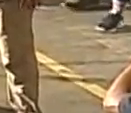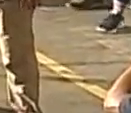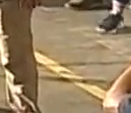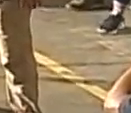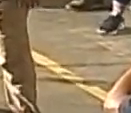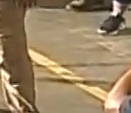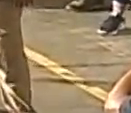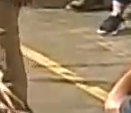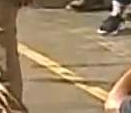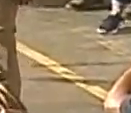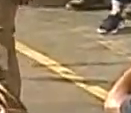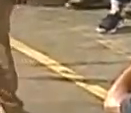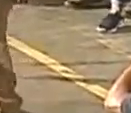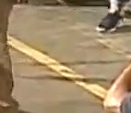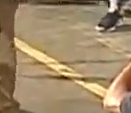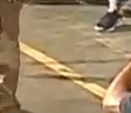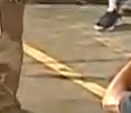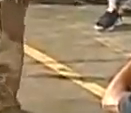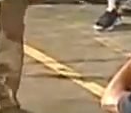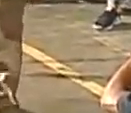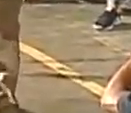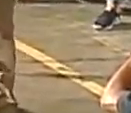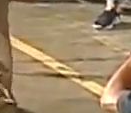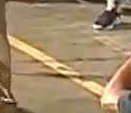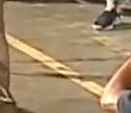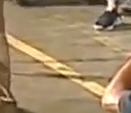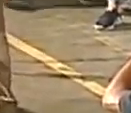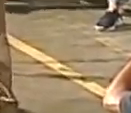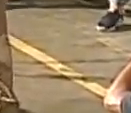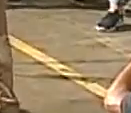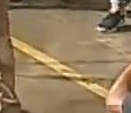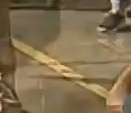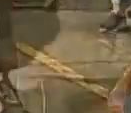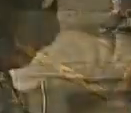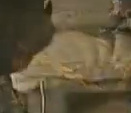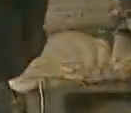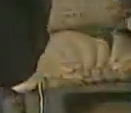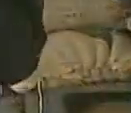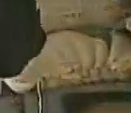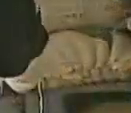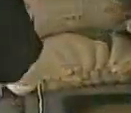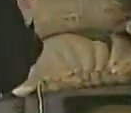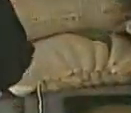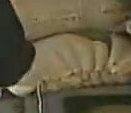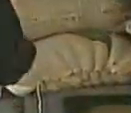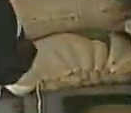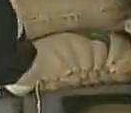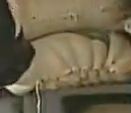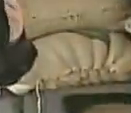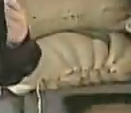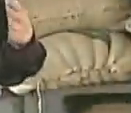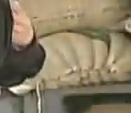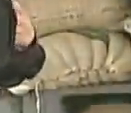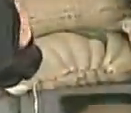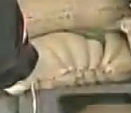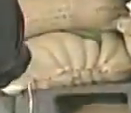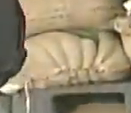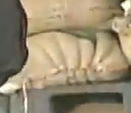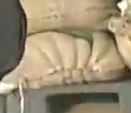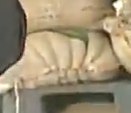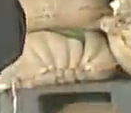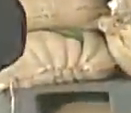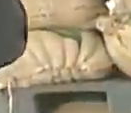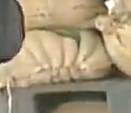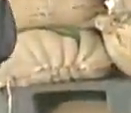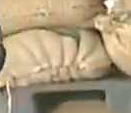Jesús bendito que le dé las bendiciones para que siga con su equipo, dándole siempre el apoyo a este pueblo tan bonito, porque